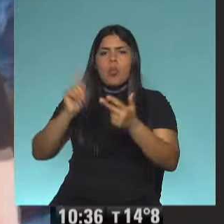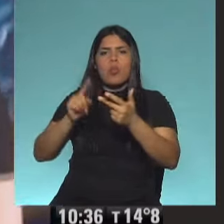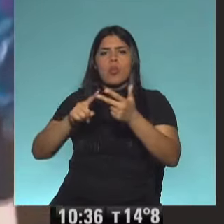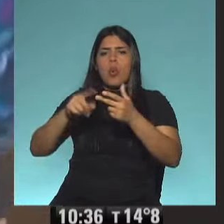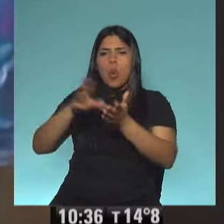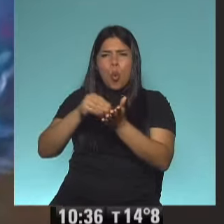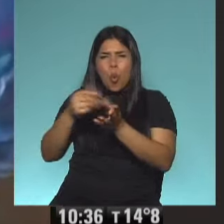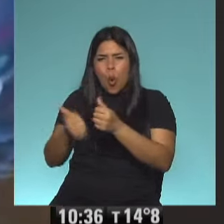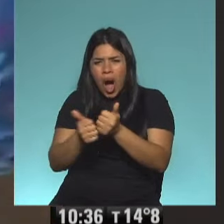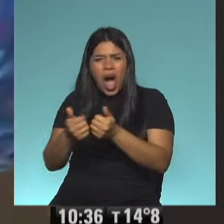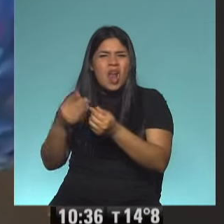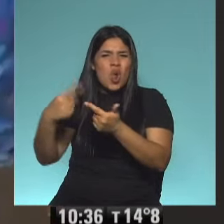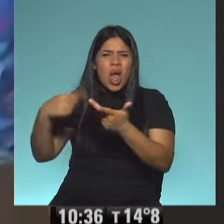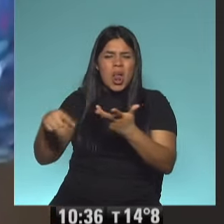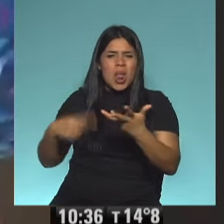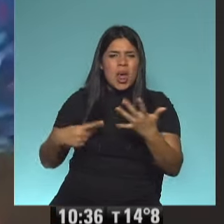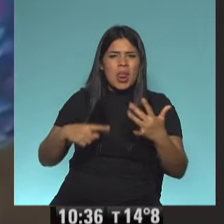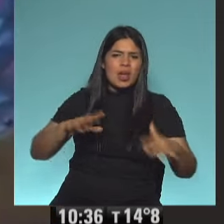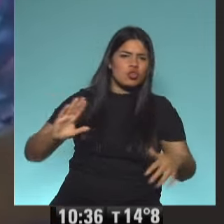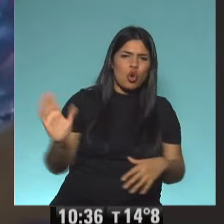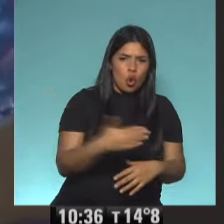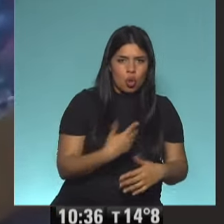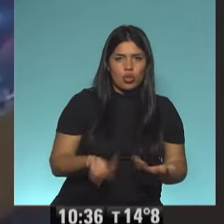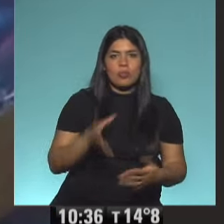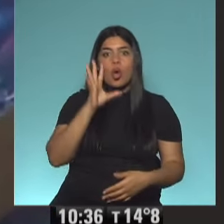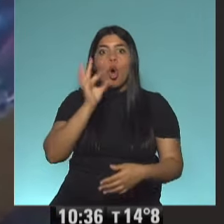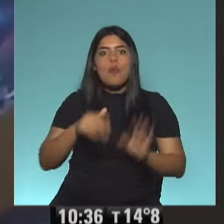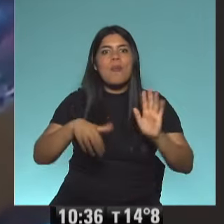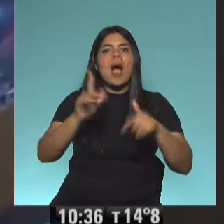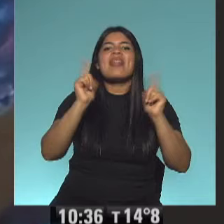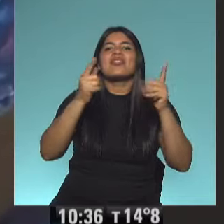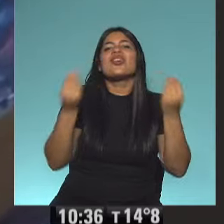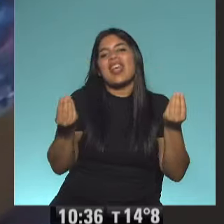para pensar entre todas estas y después, obviamente, lo más divertido.